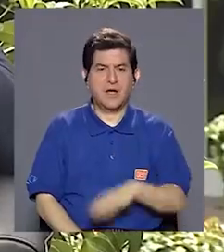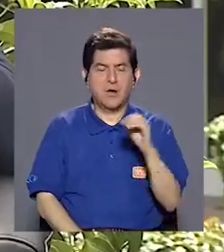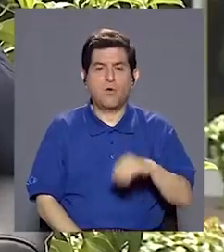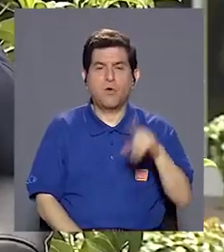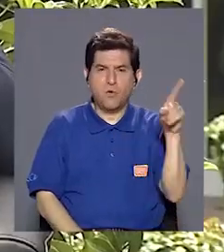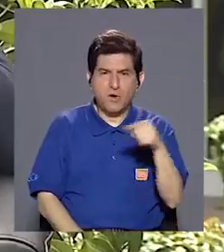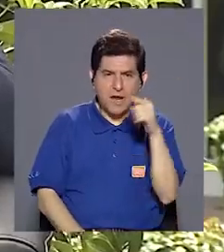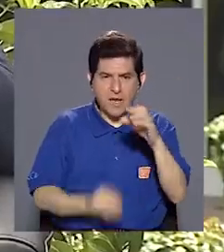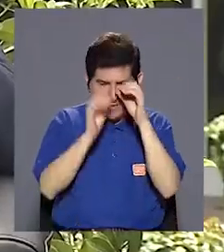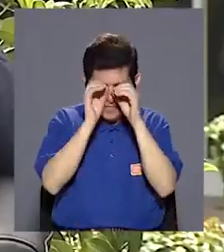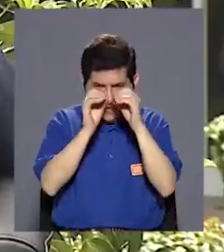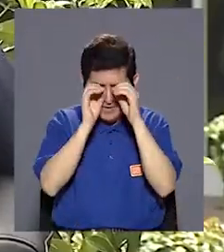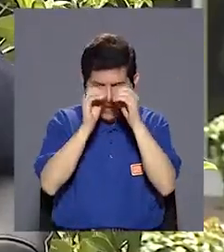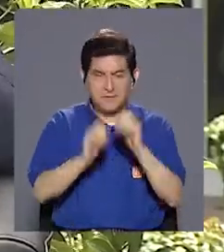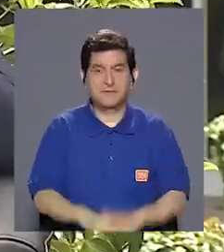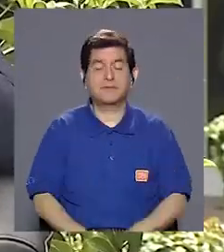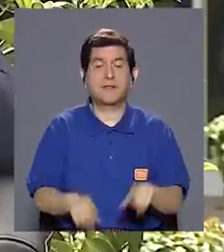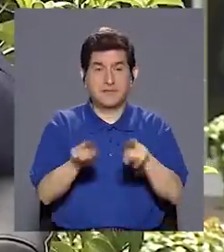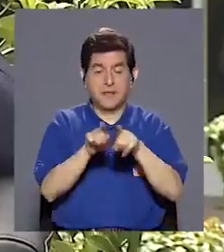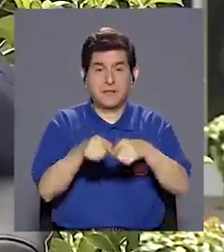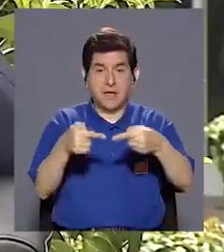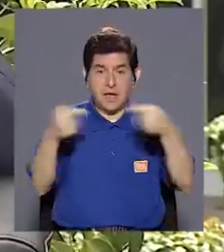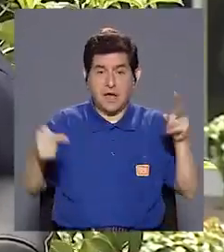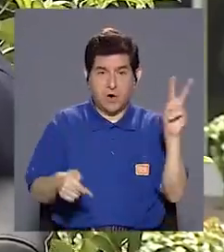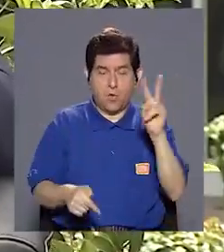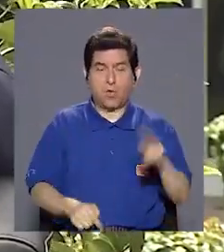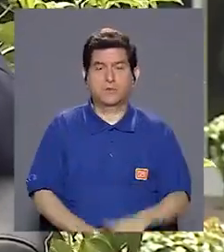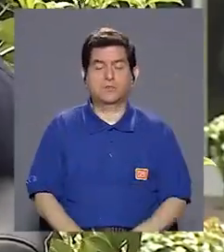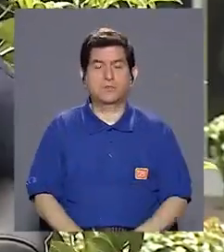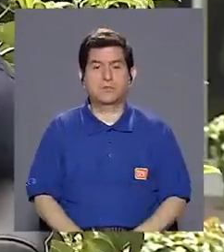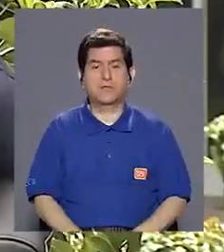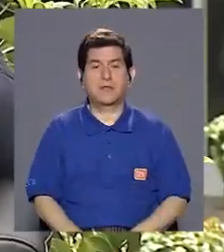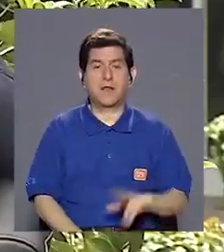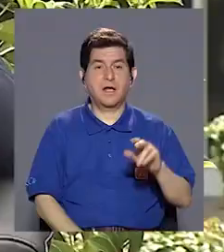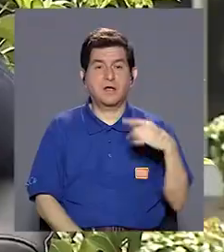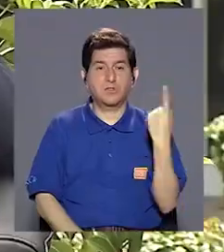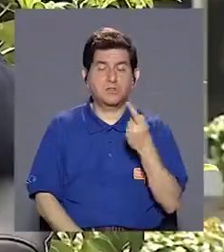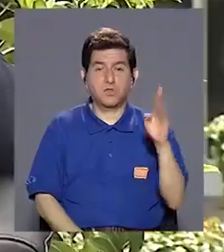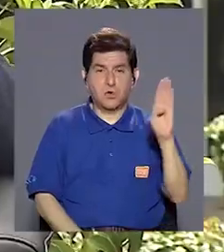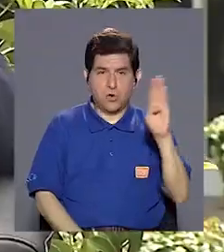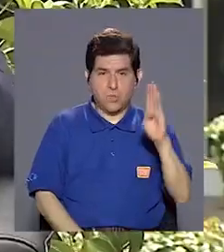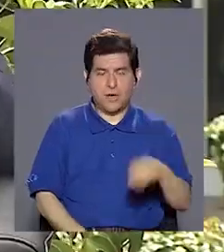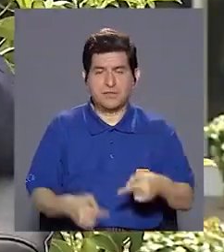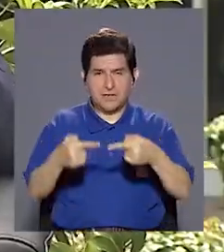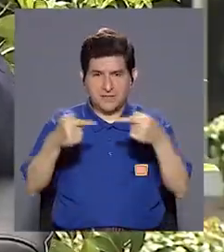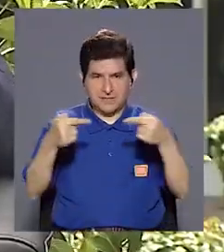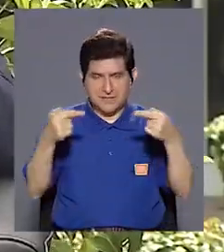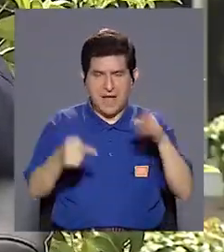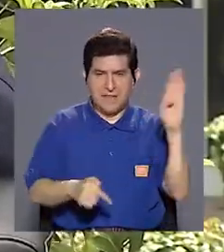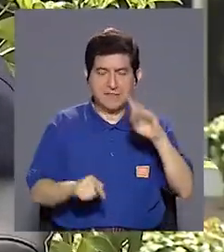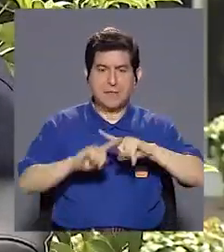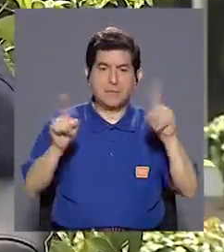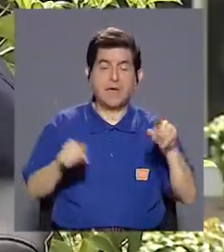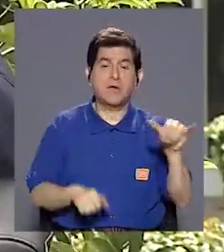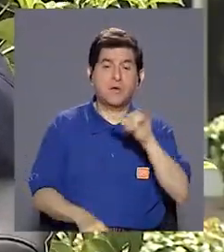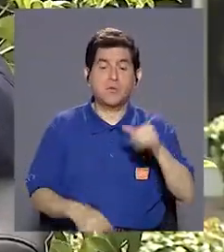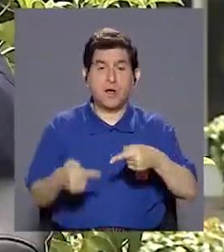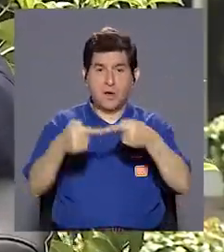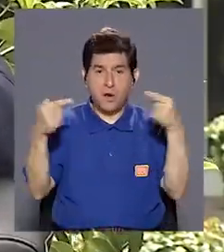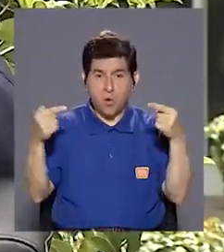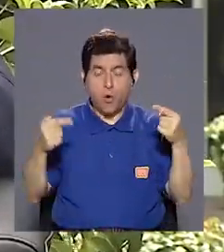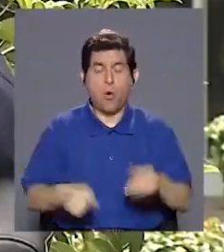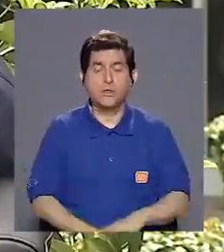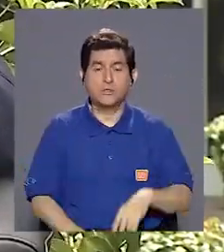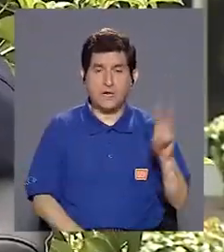o microbicida, para decirlo más general, porque también puede ser contra los virus, ¿verdad? Antibacterial suena solamente contra las bacterias, y es lo que más entendemos, pero también puede ser contra los virus. Entonces,